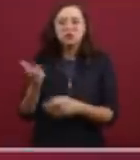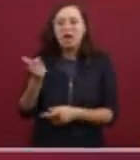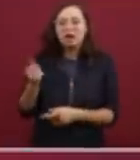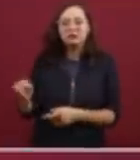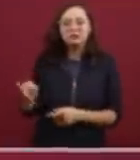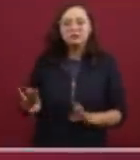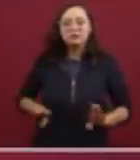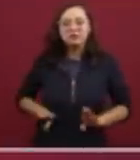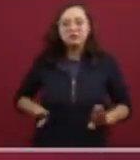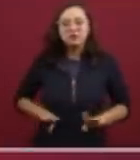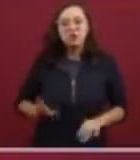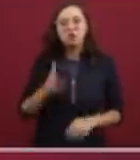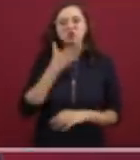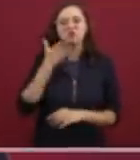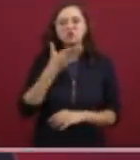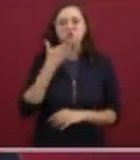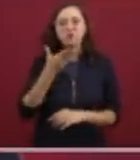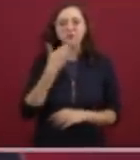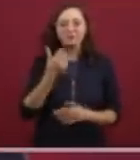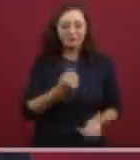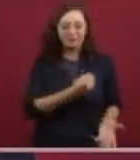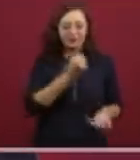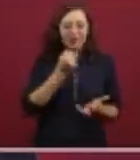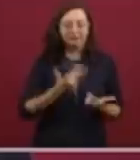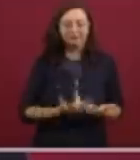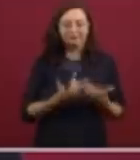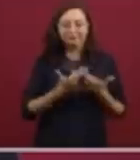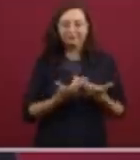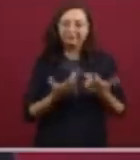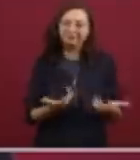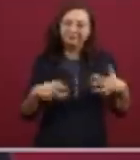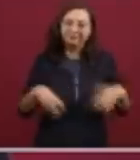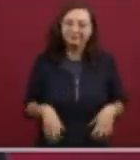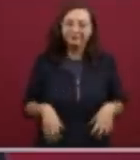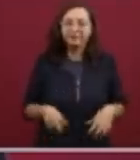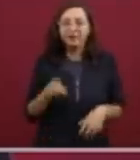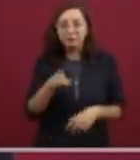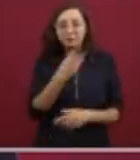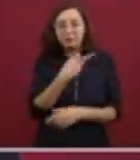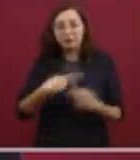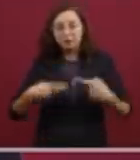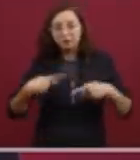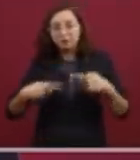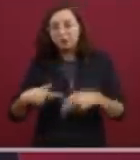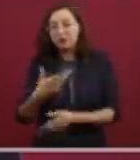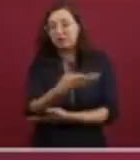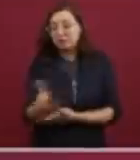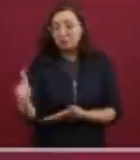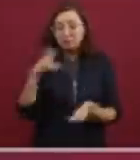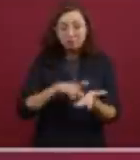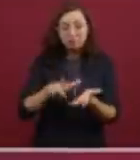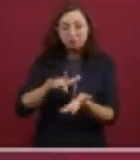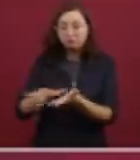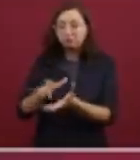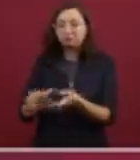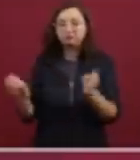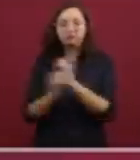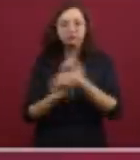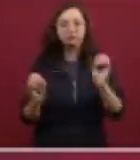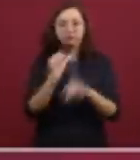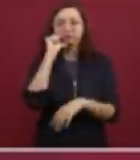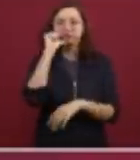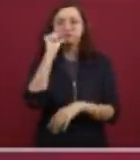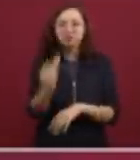Y no se apoyaba de manera directa al sembrador, al productor. Y los estamos atendiendo a todos los